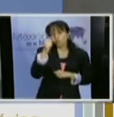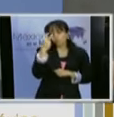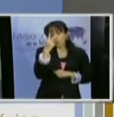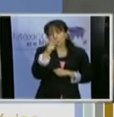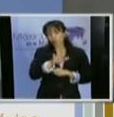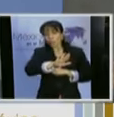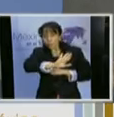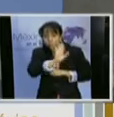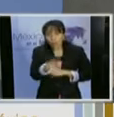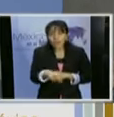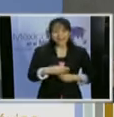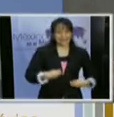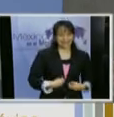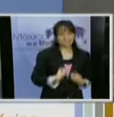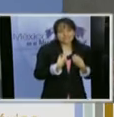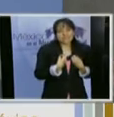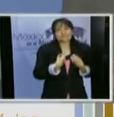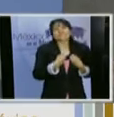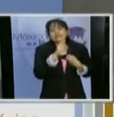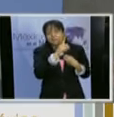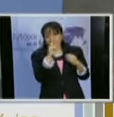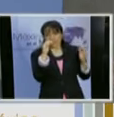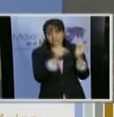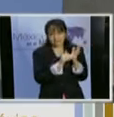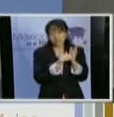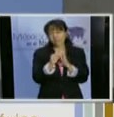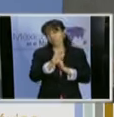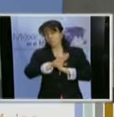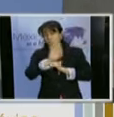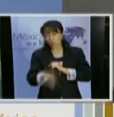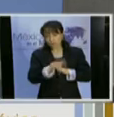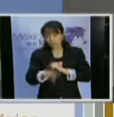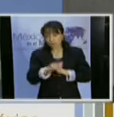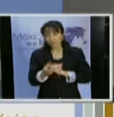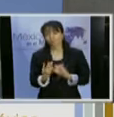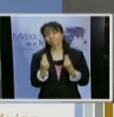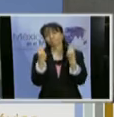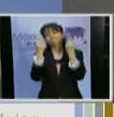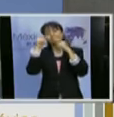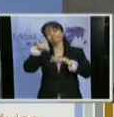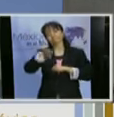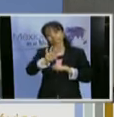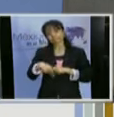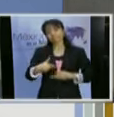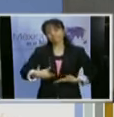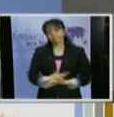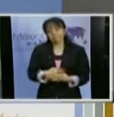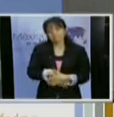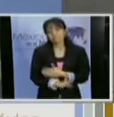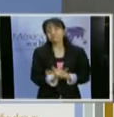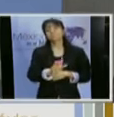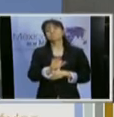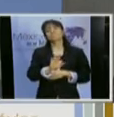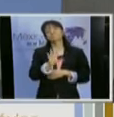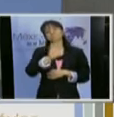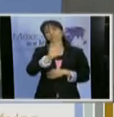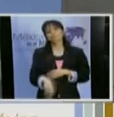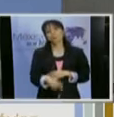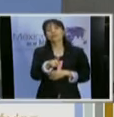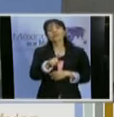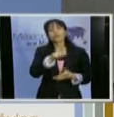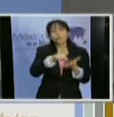cada 100,000 nacidos vivos, está lejos de alcanzarse en el promedio nacional y sin duda en entidades como